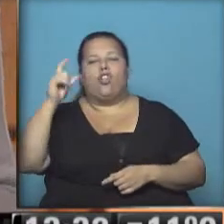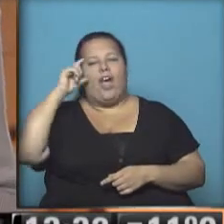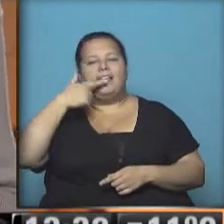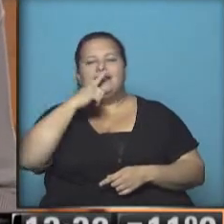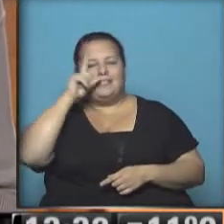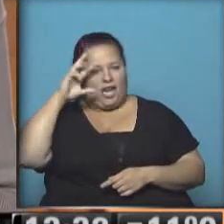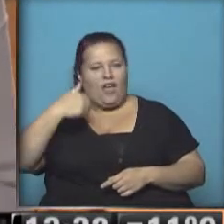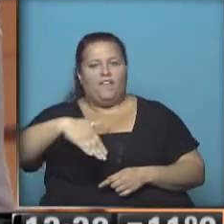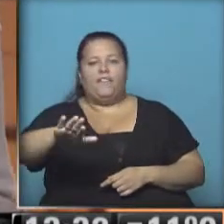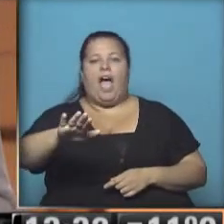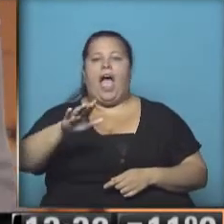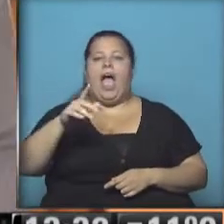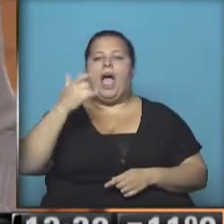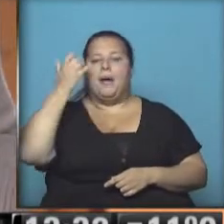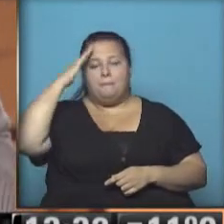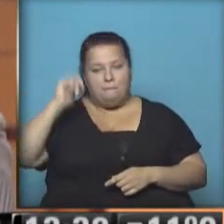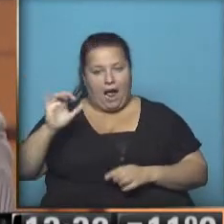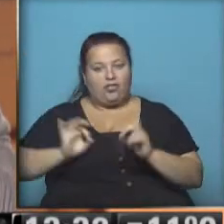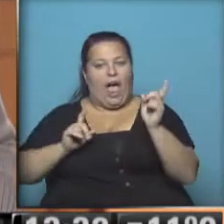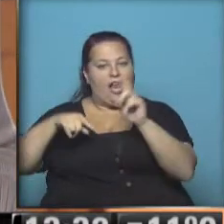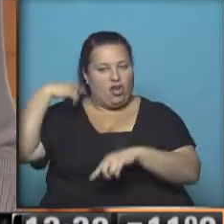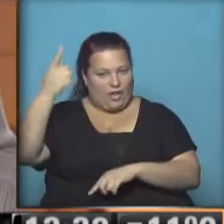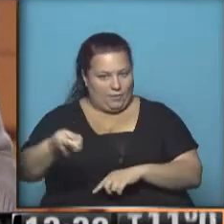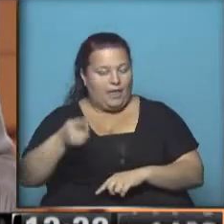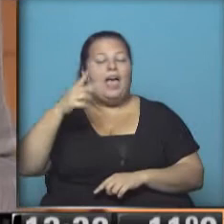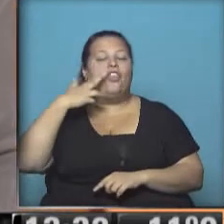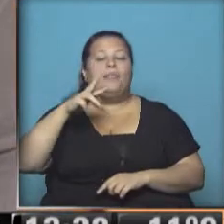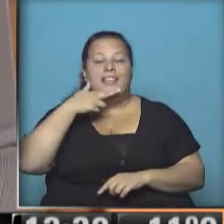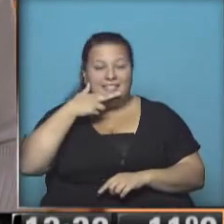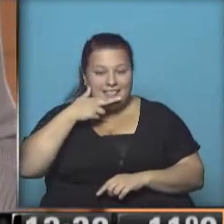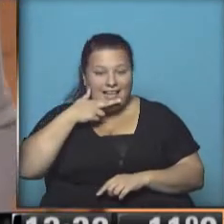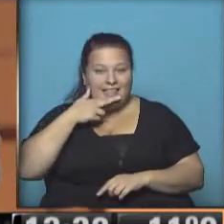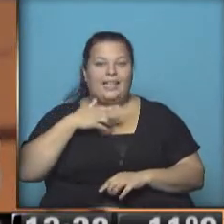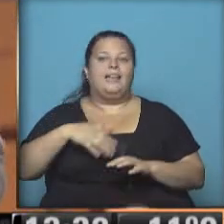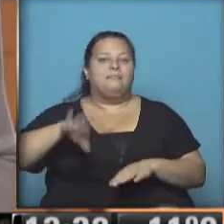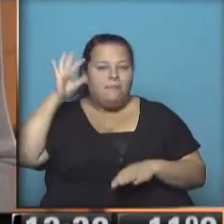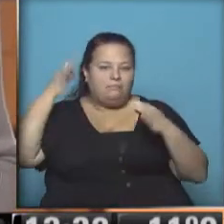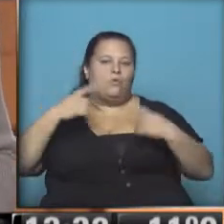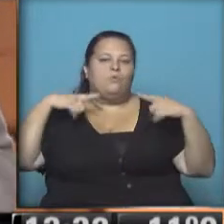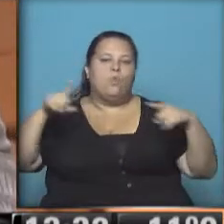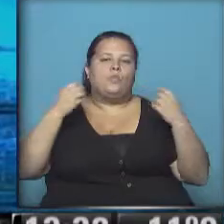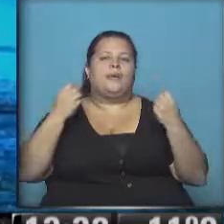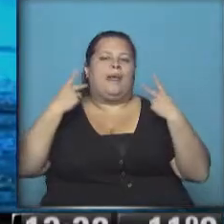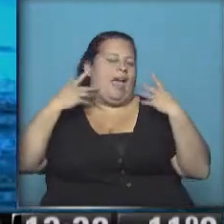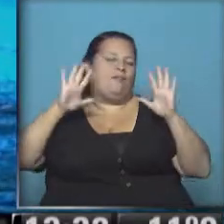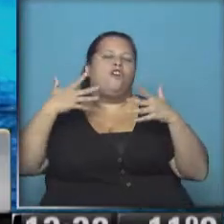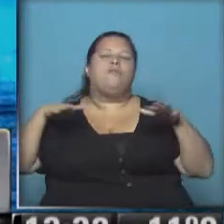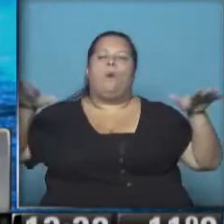a estrenar en el mes de marzo de 2017, definitivamente y más que nunca, música para volar.